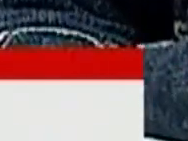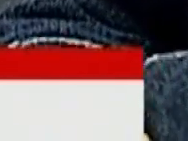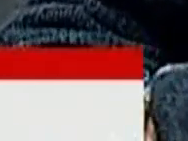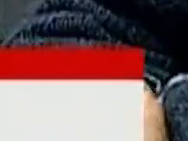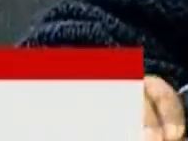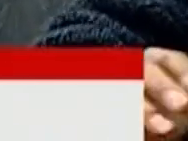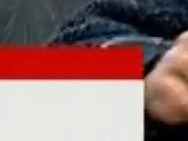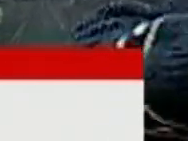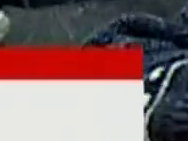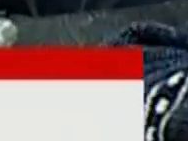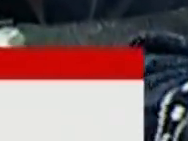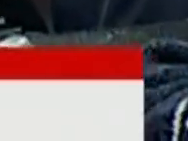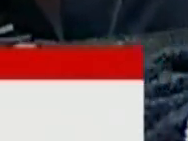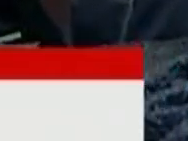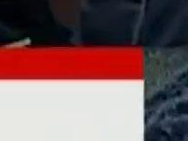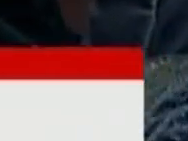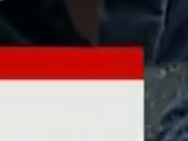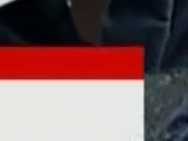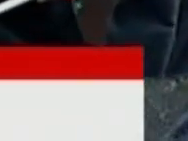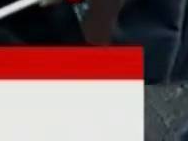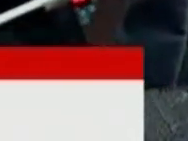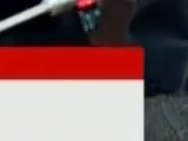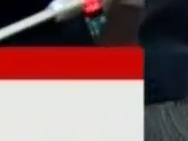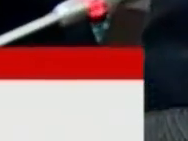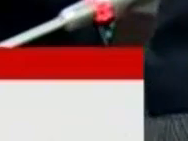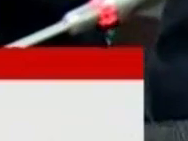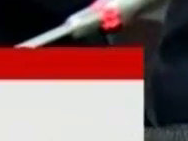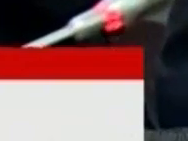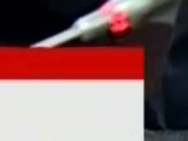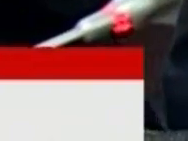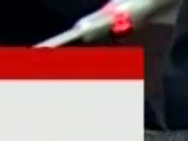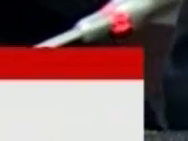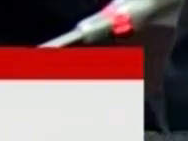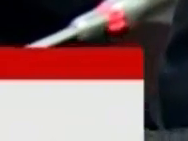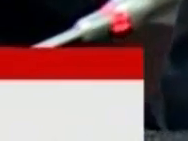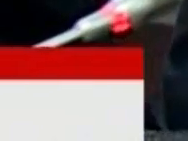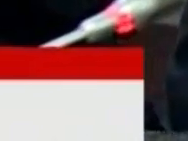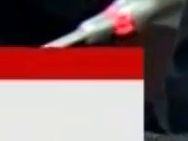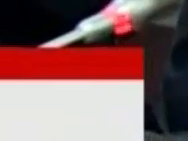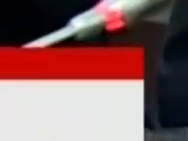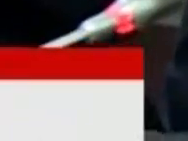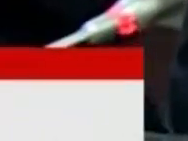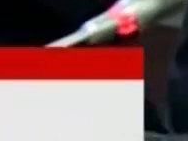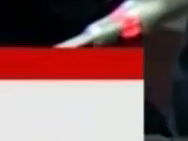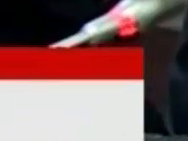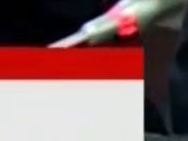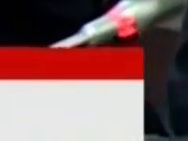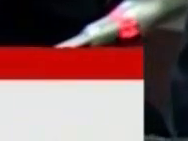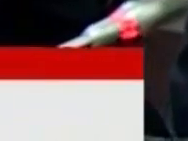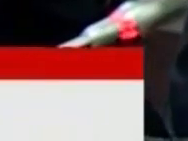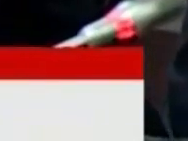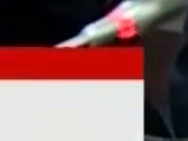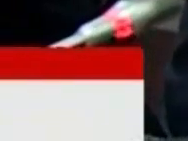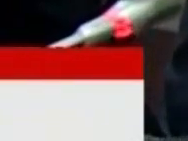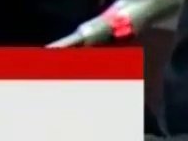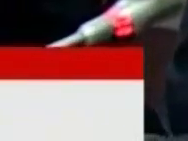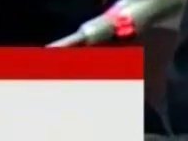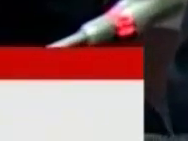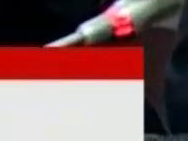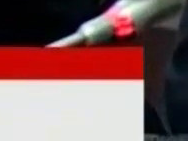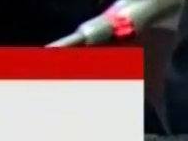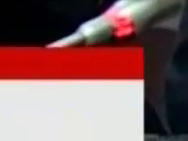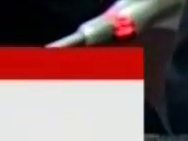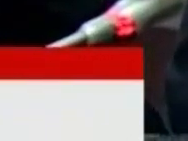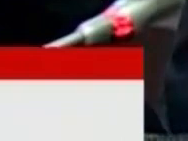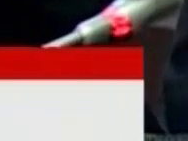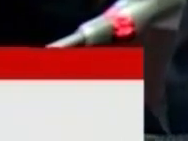para lograr algo, puede haber un lado positivo y un lado negativo, ¿cierto? Incentivos perversos. Entonces, esto es clave dentro del diseño,